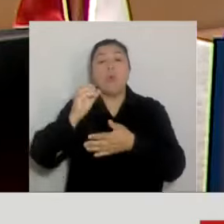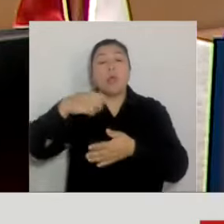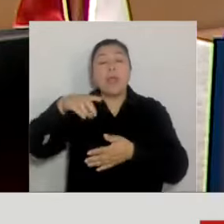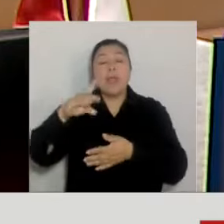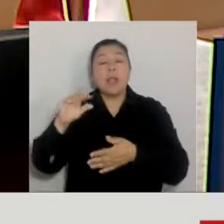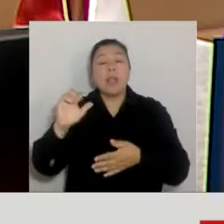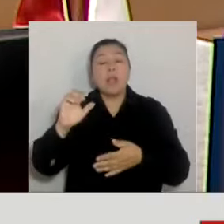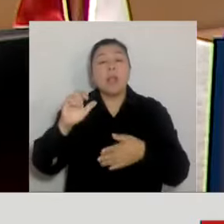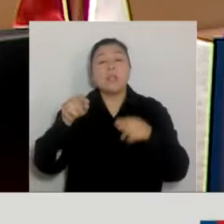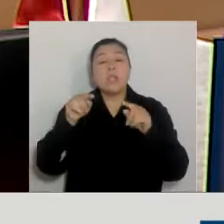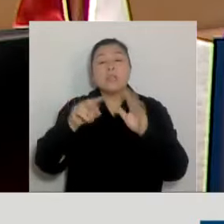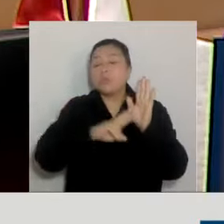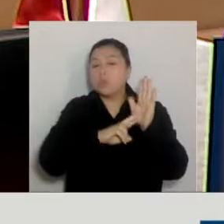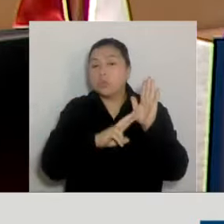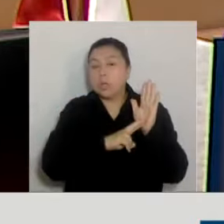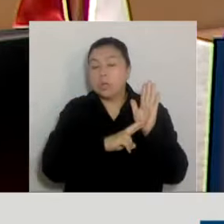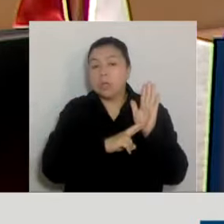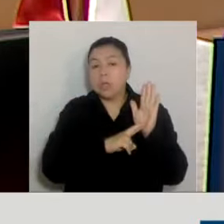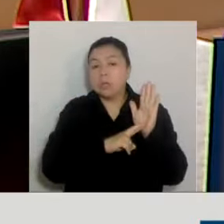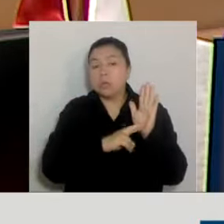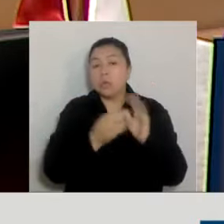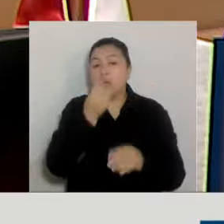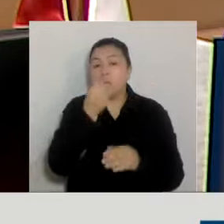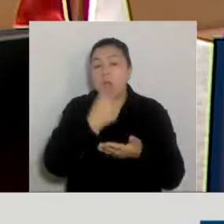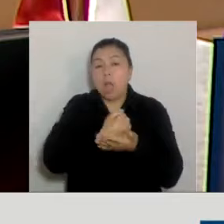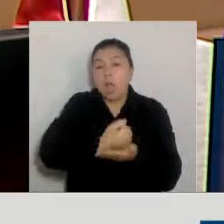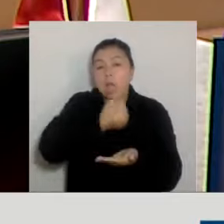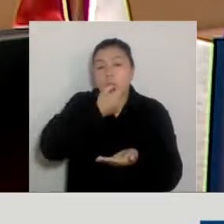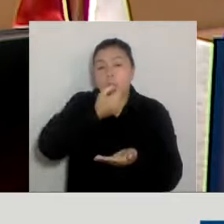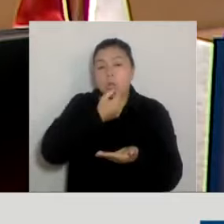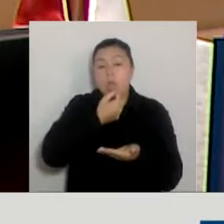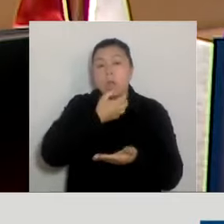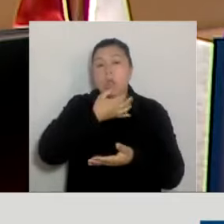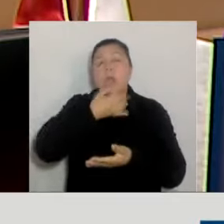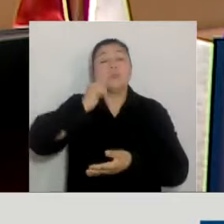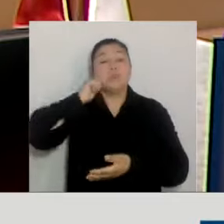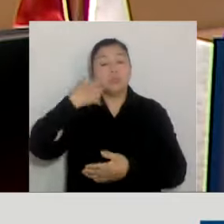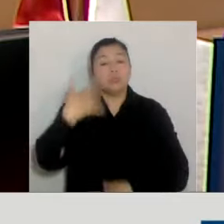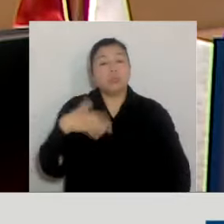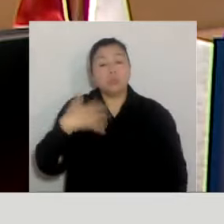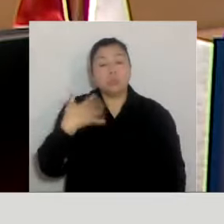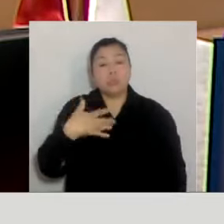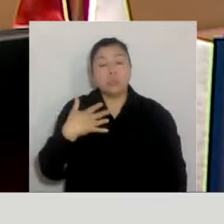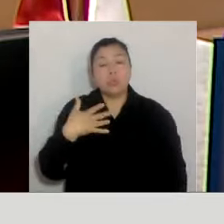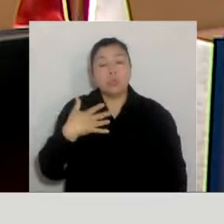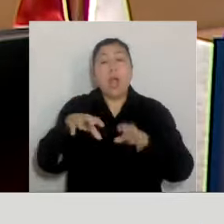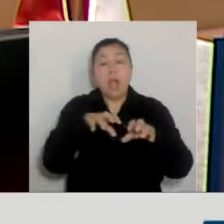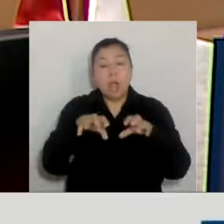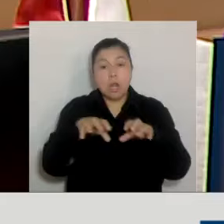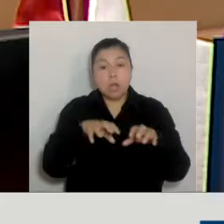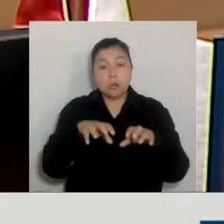reglamento de alimentos y medicamentos se refiere expresamente a los productos